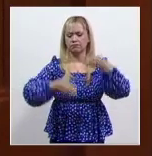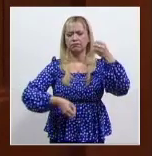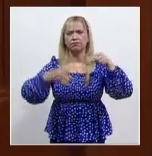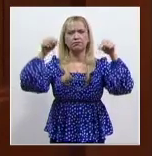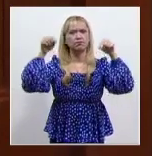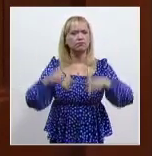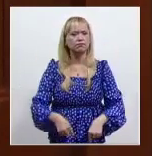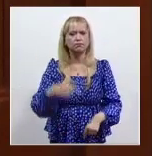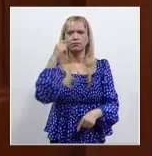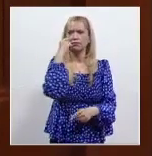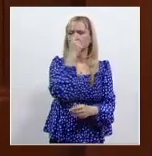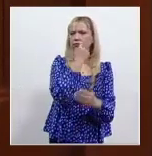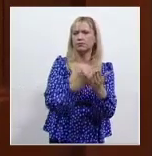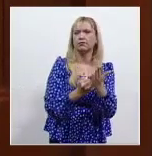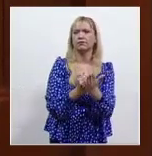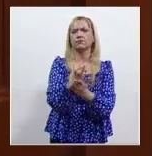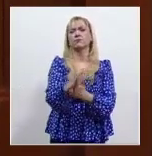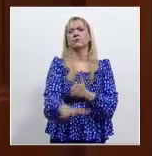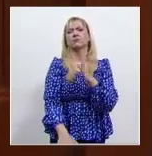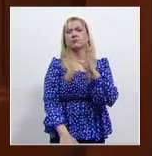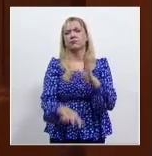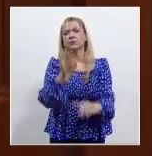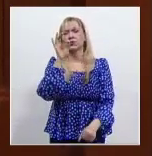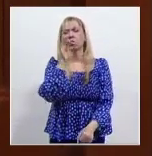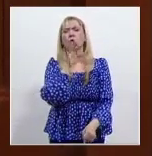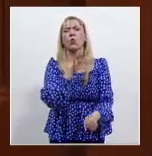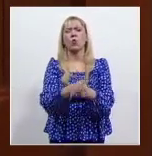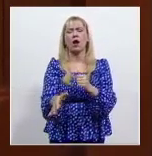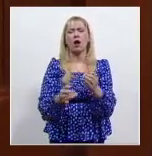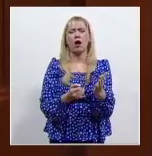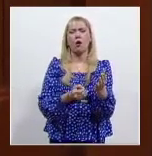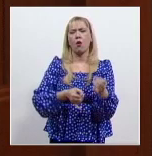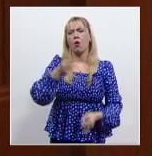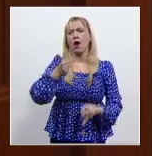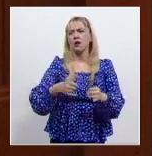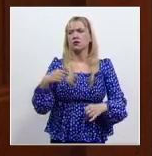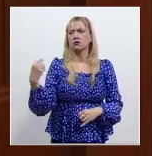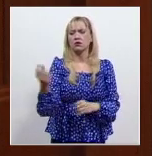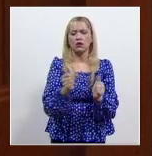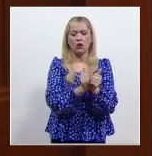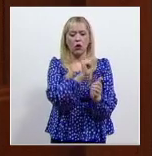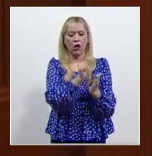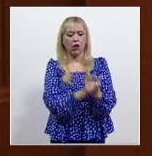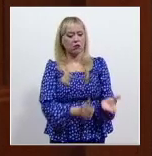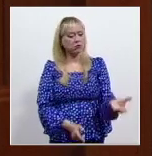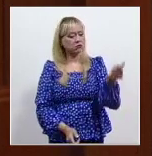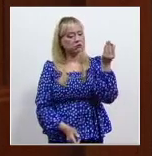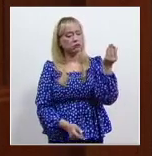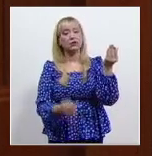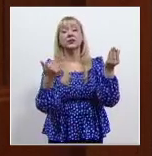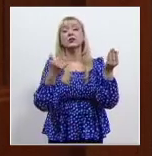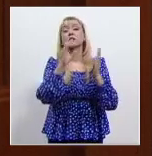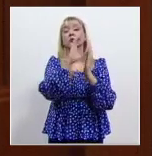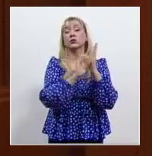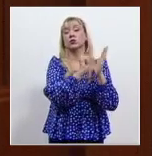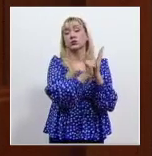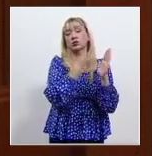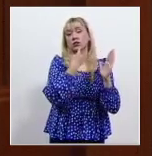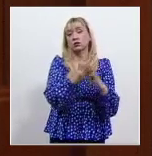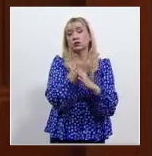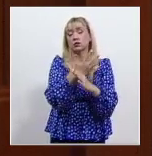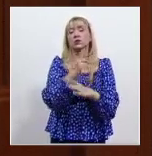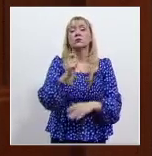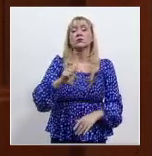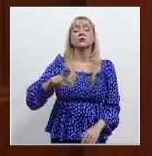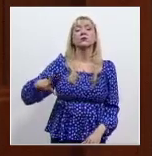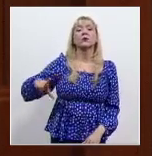y autonomía de las personas juzgadoras preserva el principio constitucional de división de poderes. ¿Es